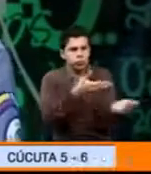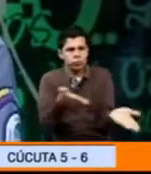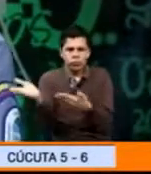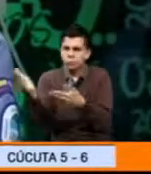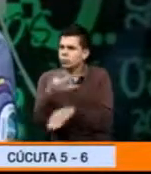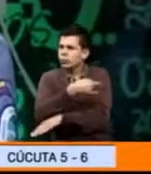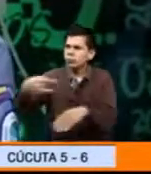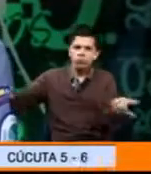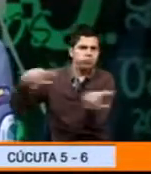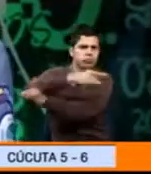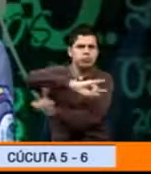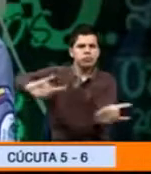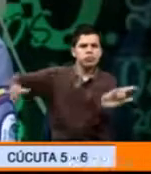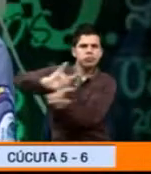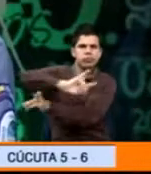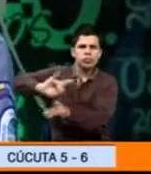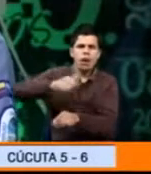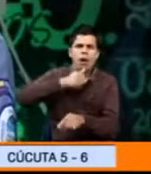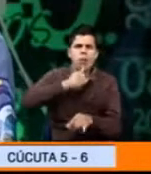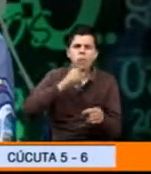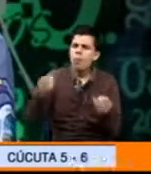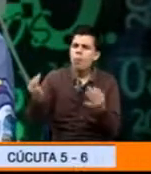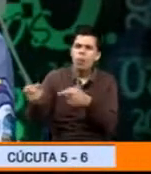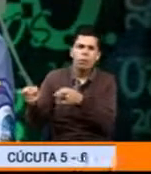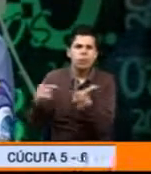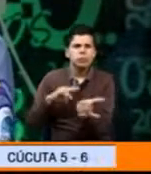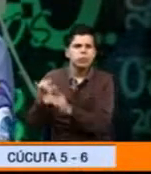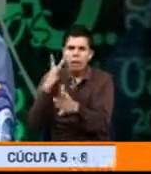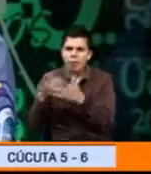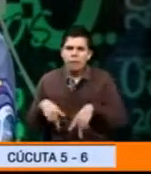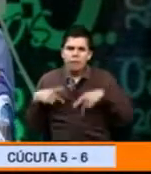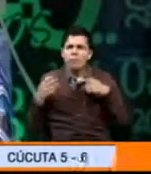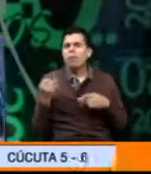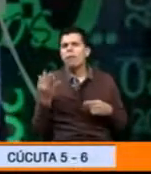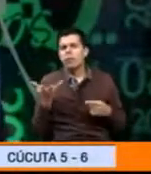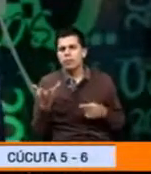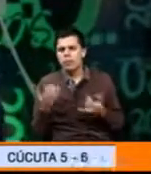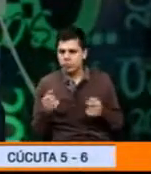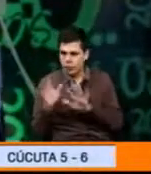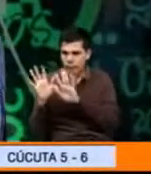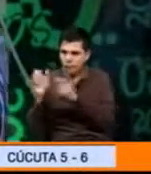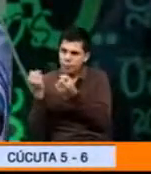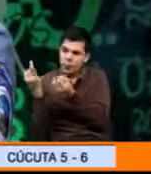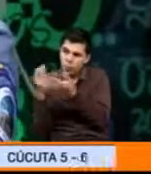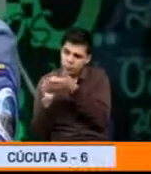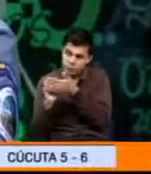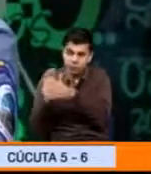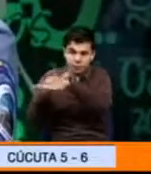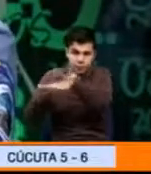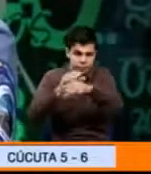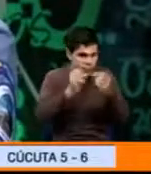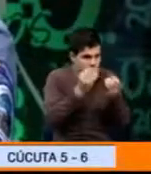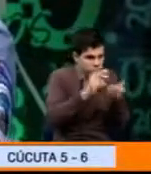acueductos municipales y acueductos veredales, y poder tener claro ese ejercicio y poder decirle a la comunidad, mire,